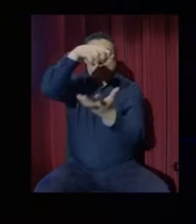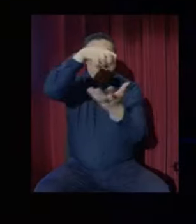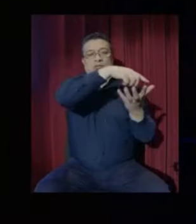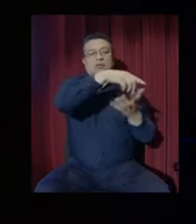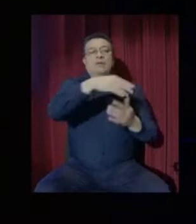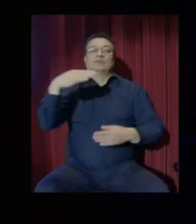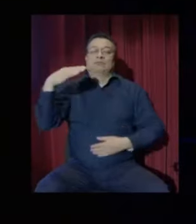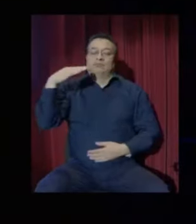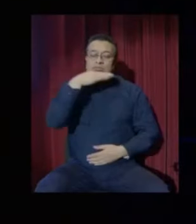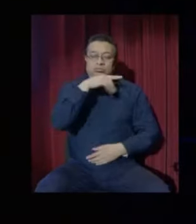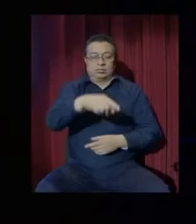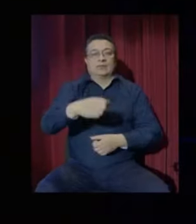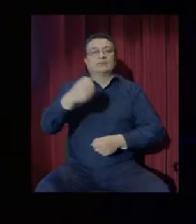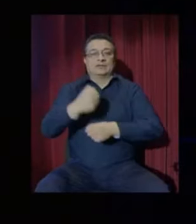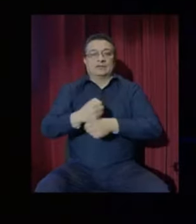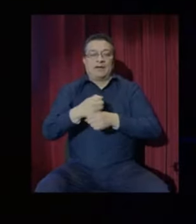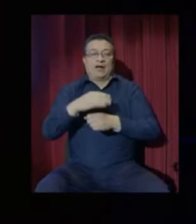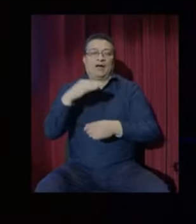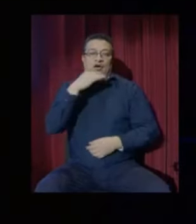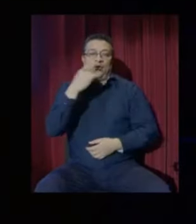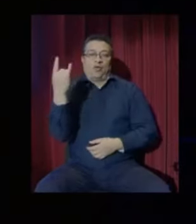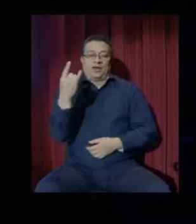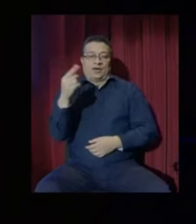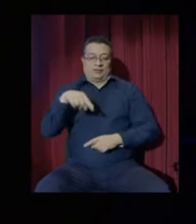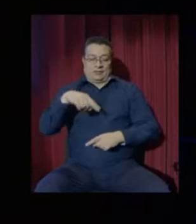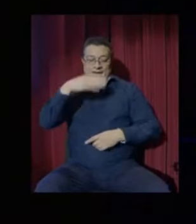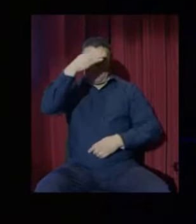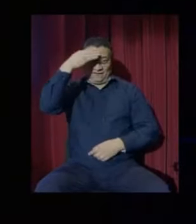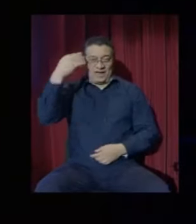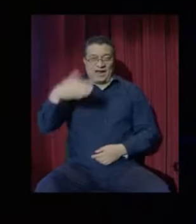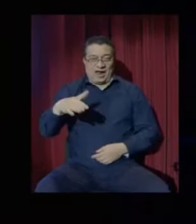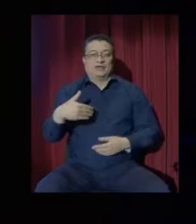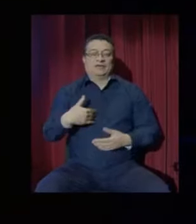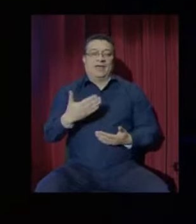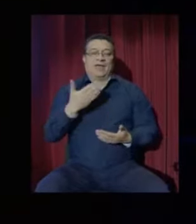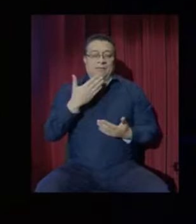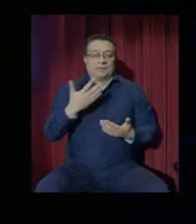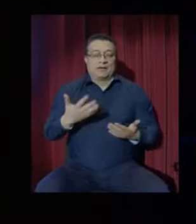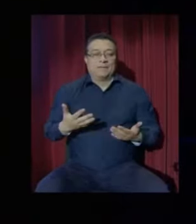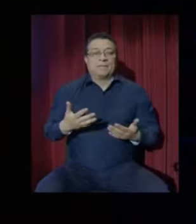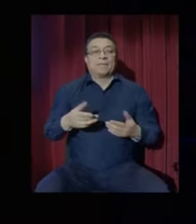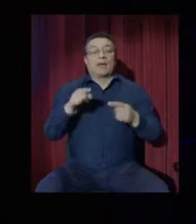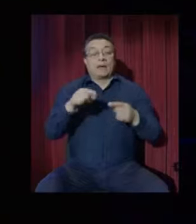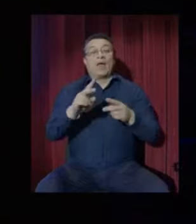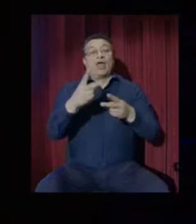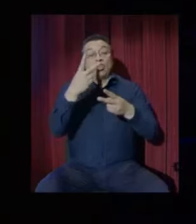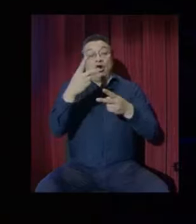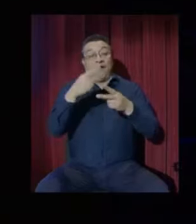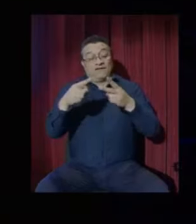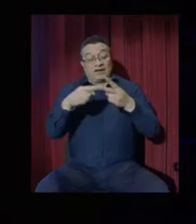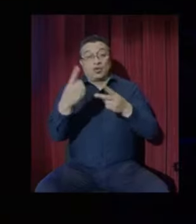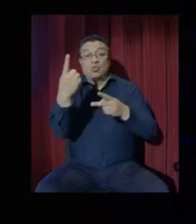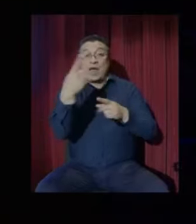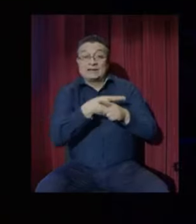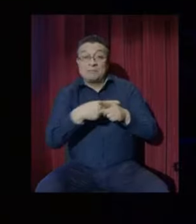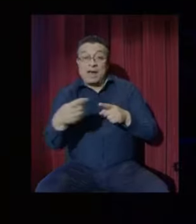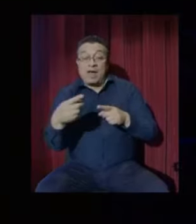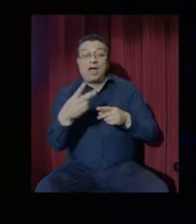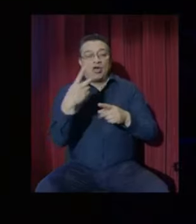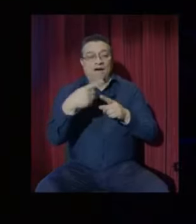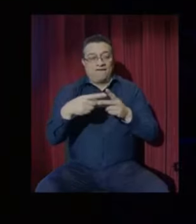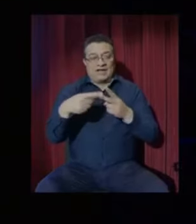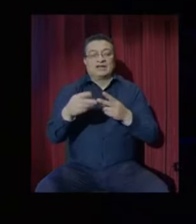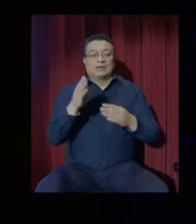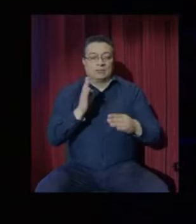diferencia en los efectos de las emergencias Durante este verano Y además dos veces por semana también realizamos entregas de